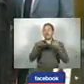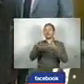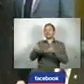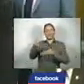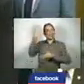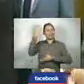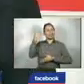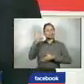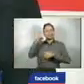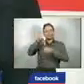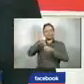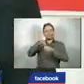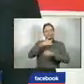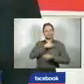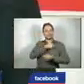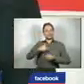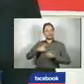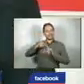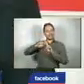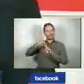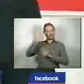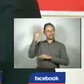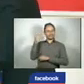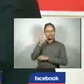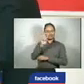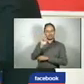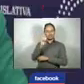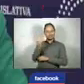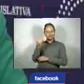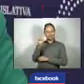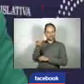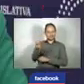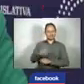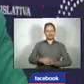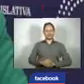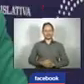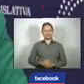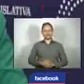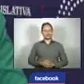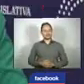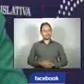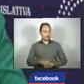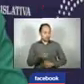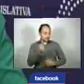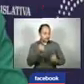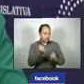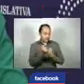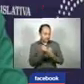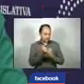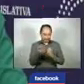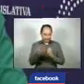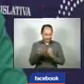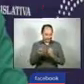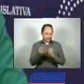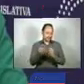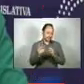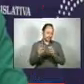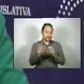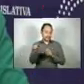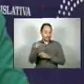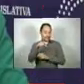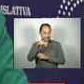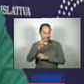fue candidato presidencial por el partido Arena en el 2014. Ese respaldo al que se refiere el señor